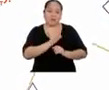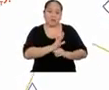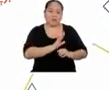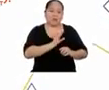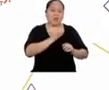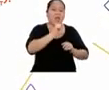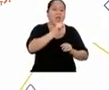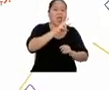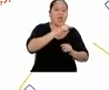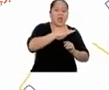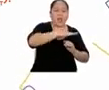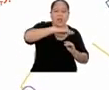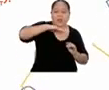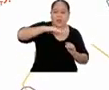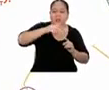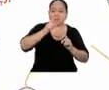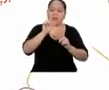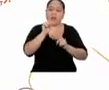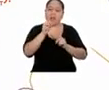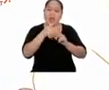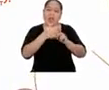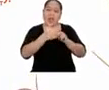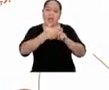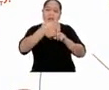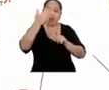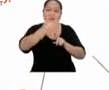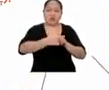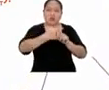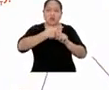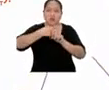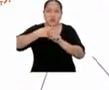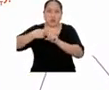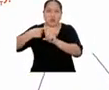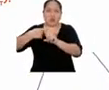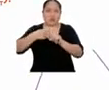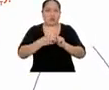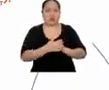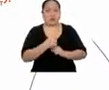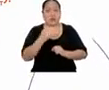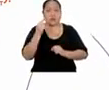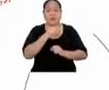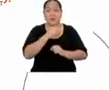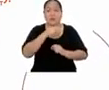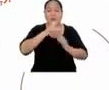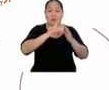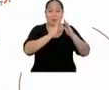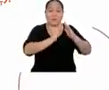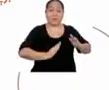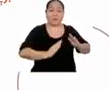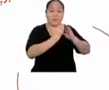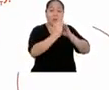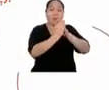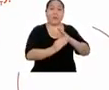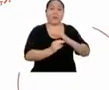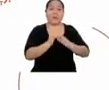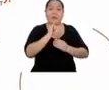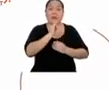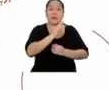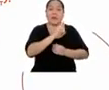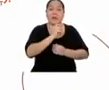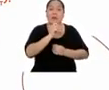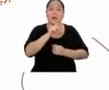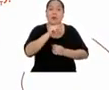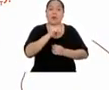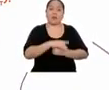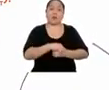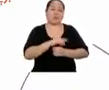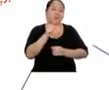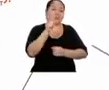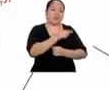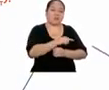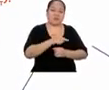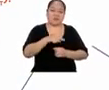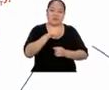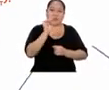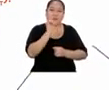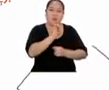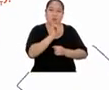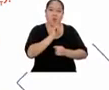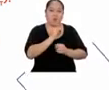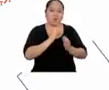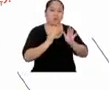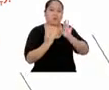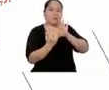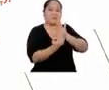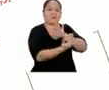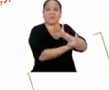lateral. Exactamente. Lo que pasa es que en las pirámides irregulares, las caras no son todas congruentes. Por